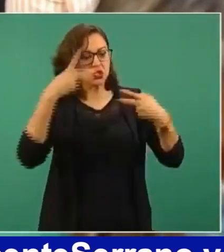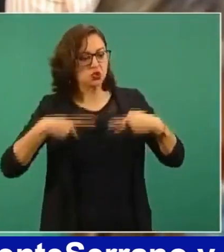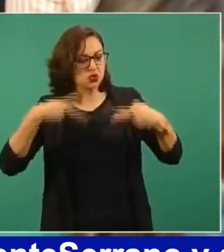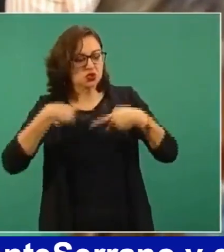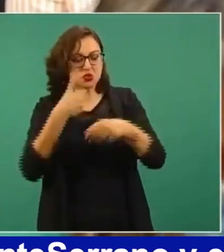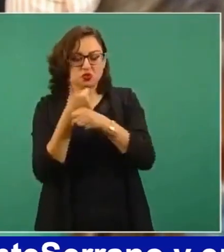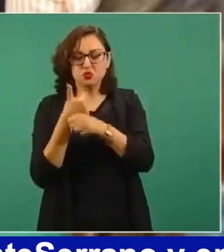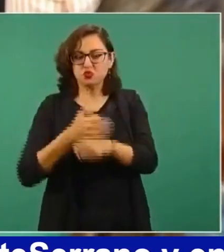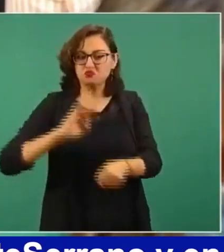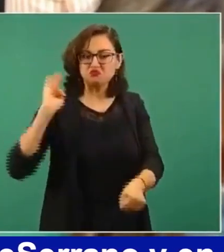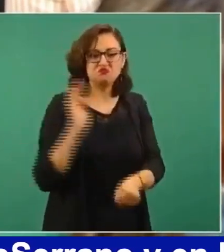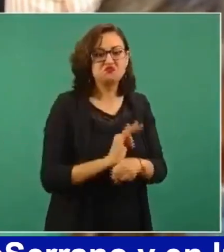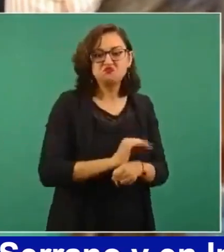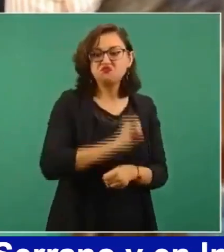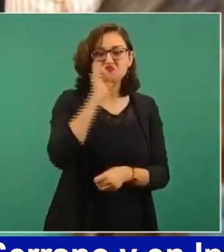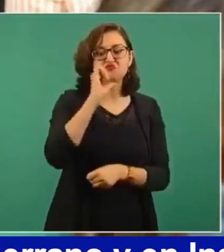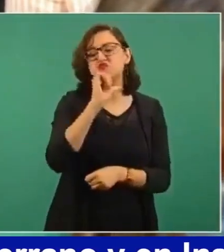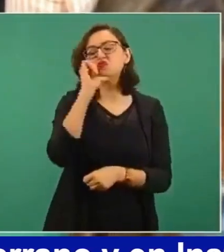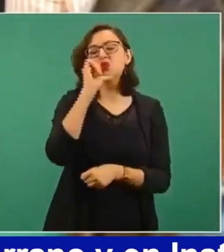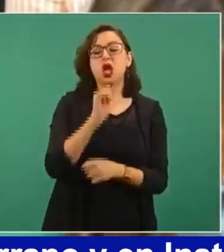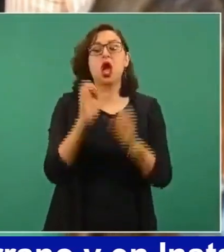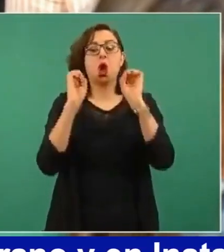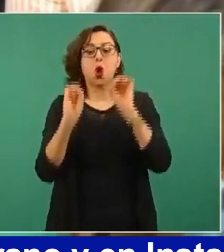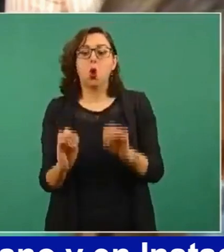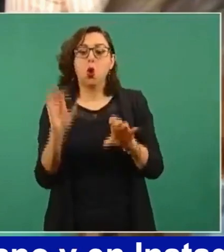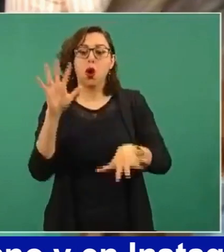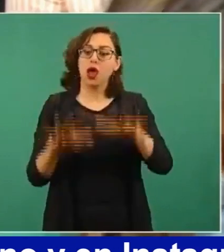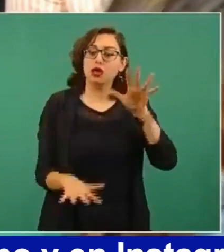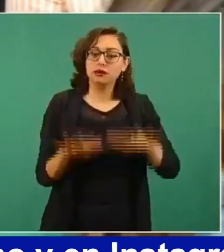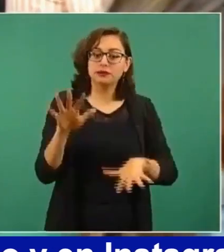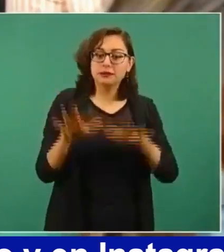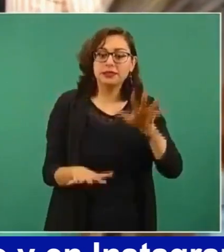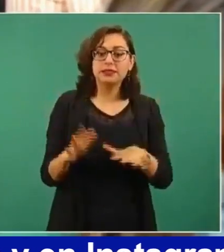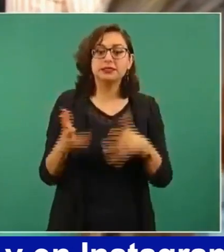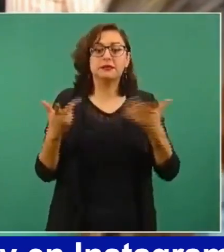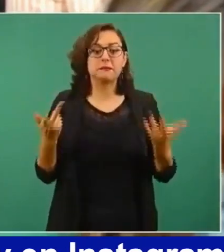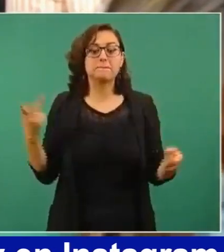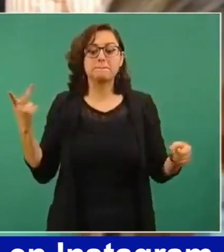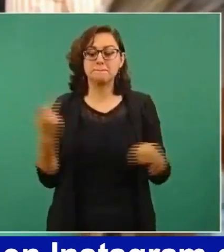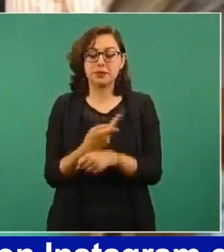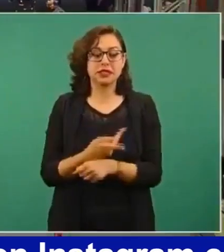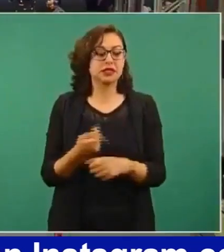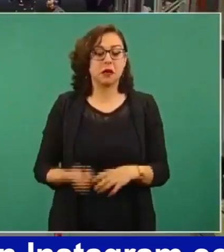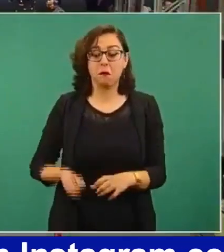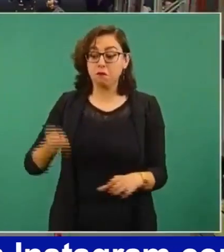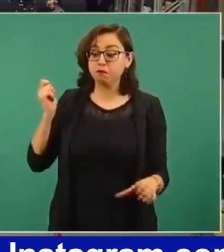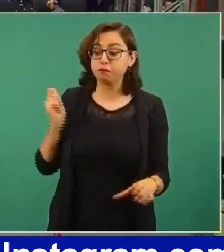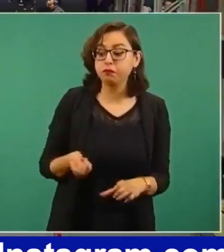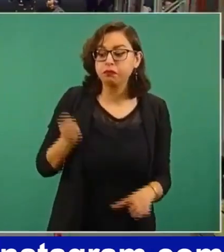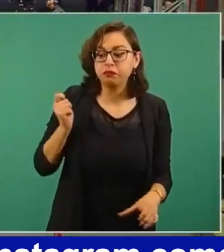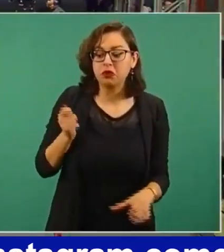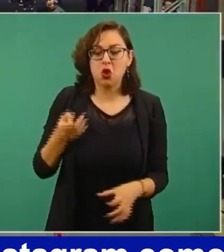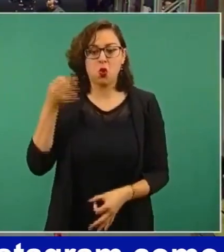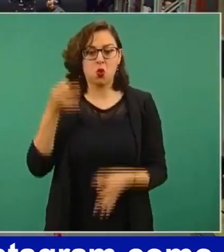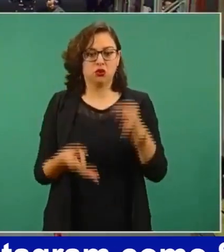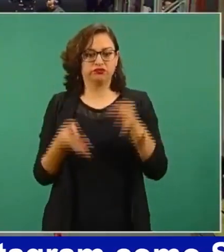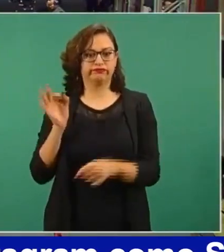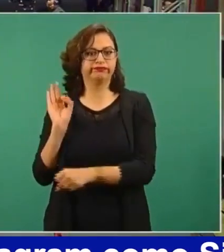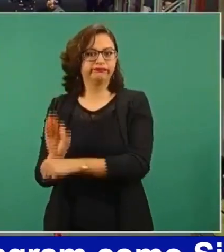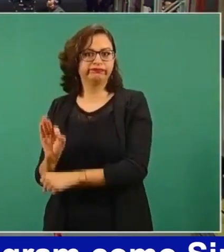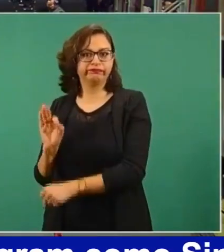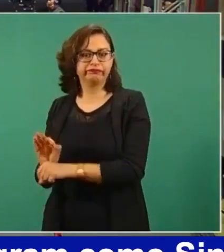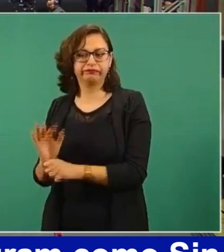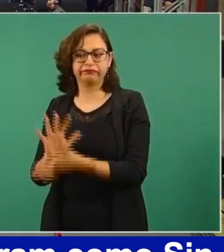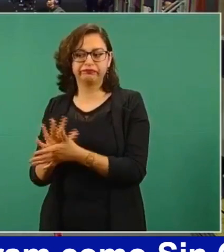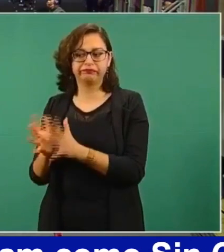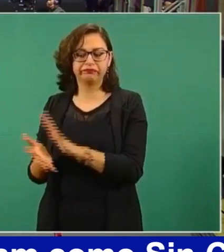o son parciales al momento de emitir un veredicto, presidente. ¿Ha considerado con el